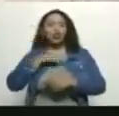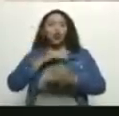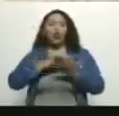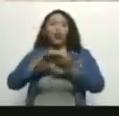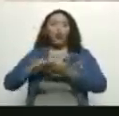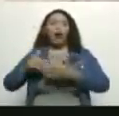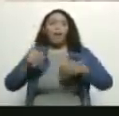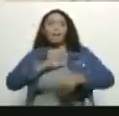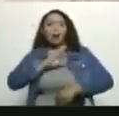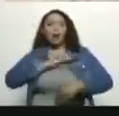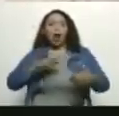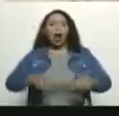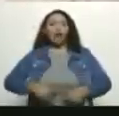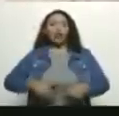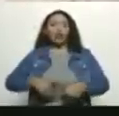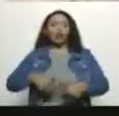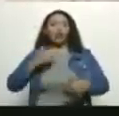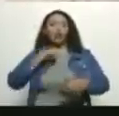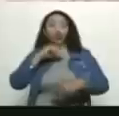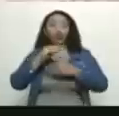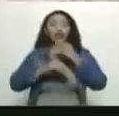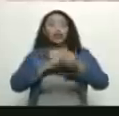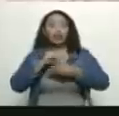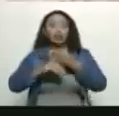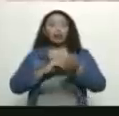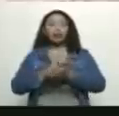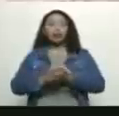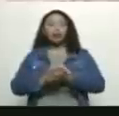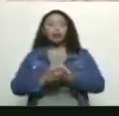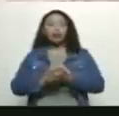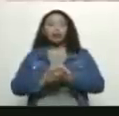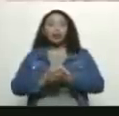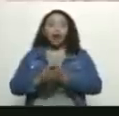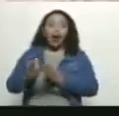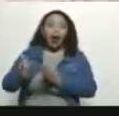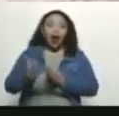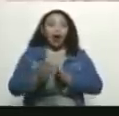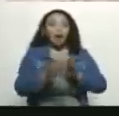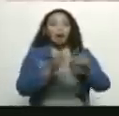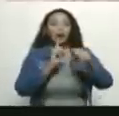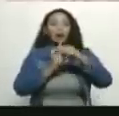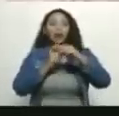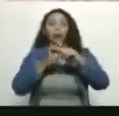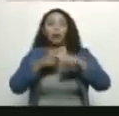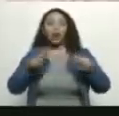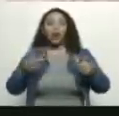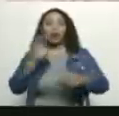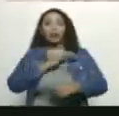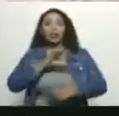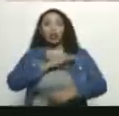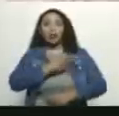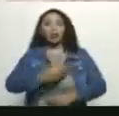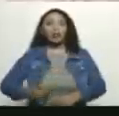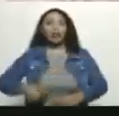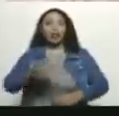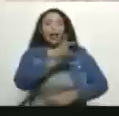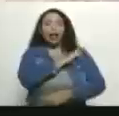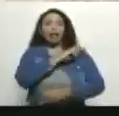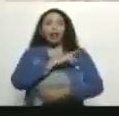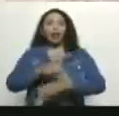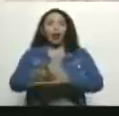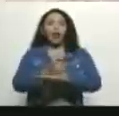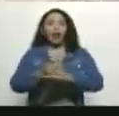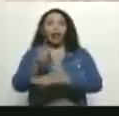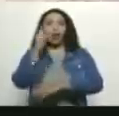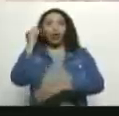propios esfuerzos, hemos tomado la senda de la prosperidad. Señores presidentes, jefes de gobierno y